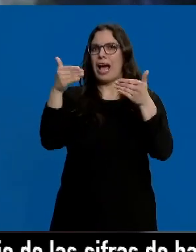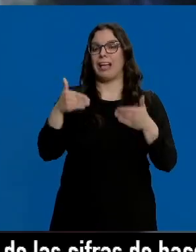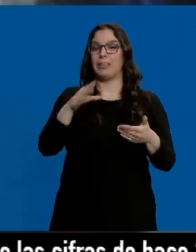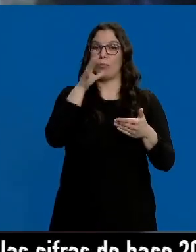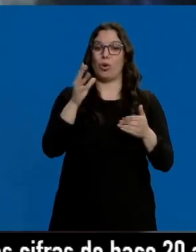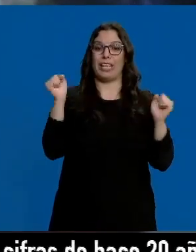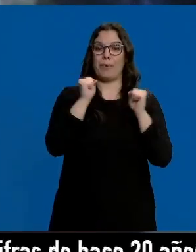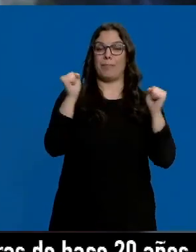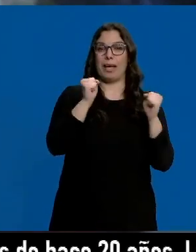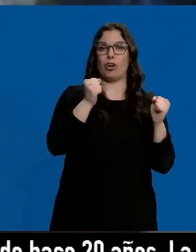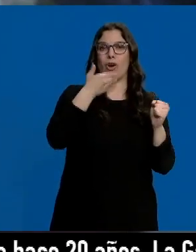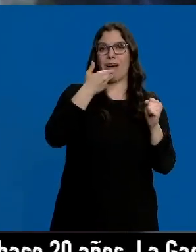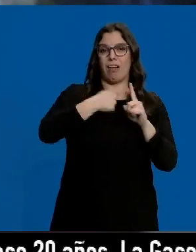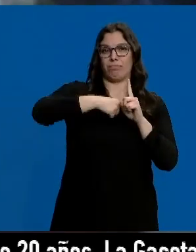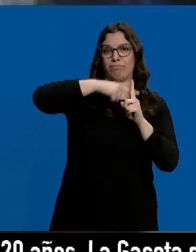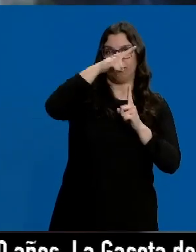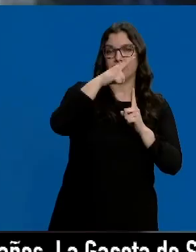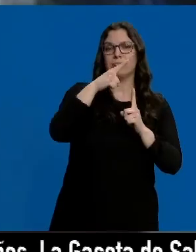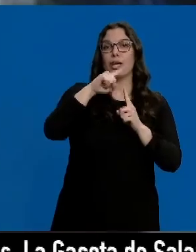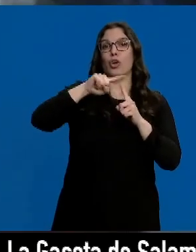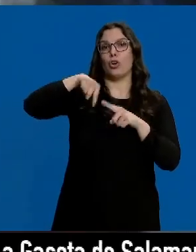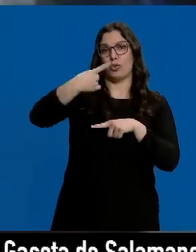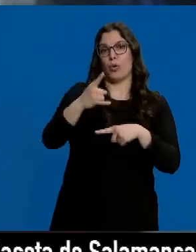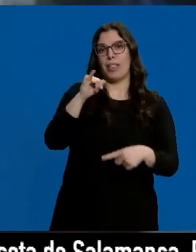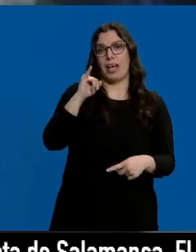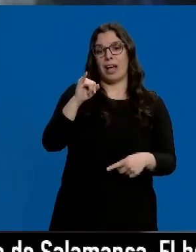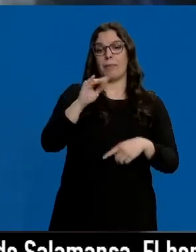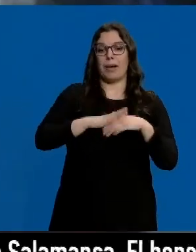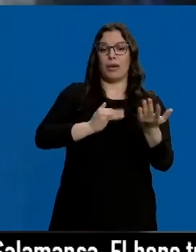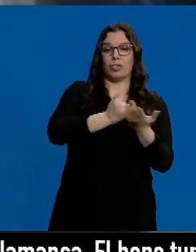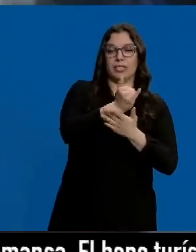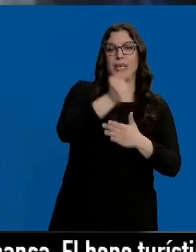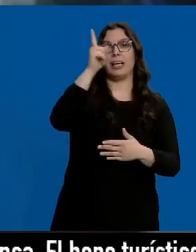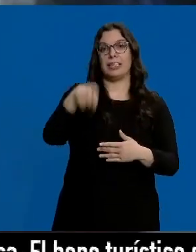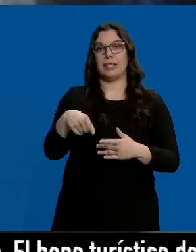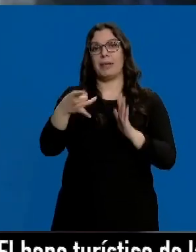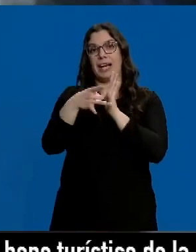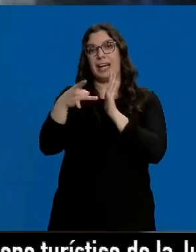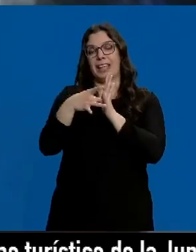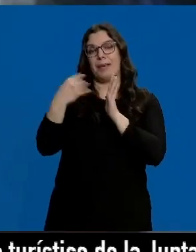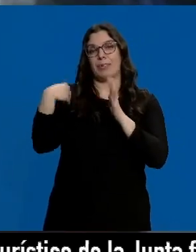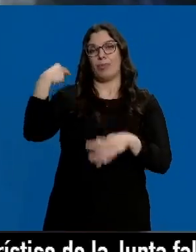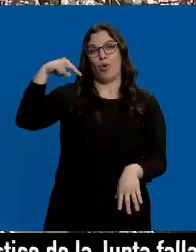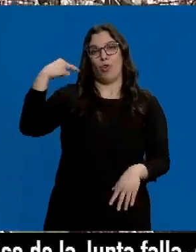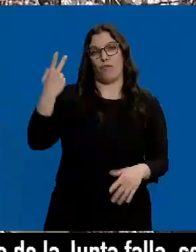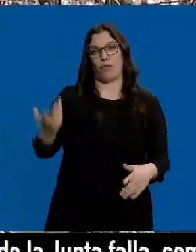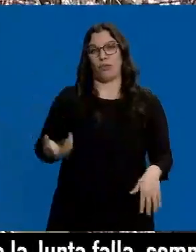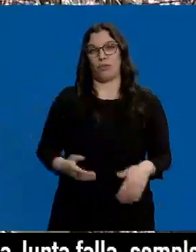más cálidos que hace años y eso trae consecuencias en la cosecha y también en la calidad del fruto.